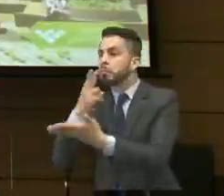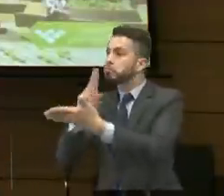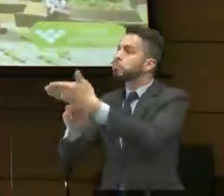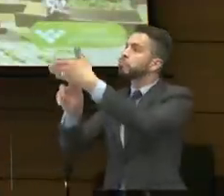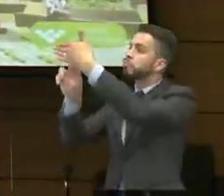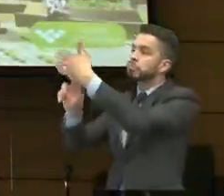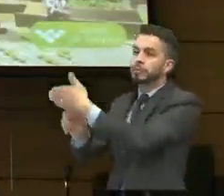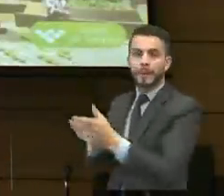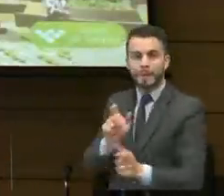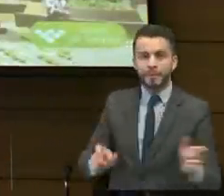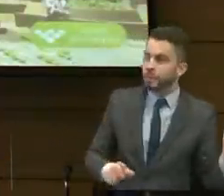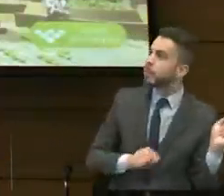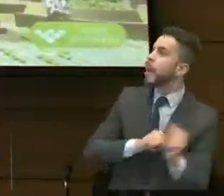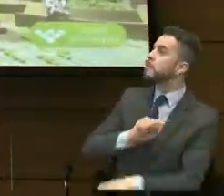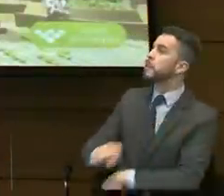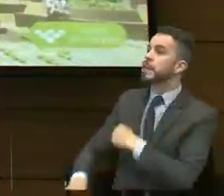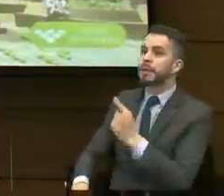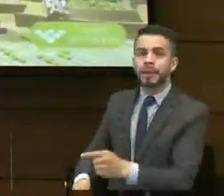Así se podría vivir